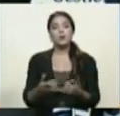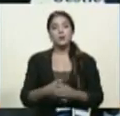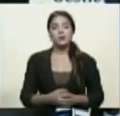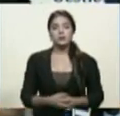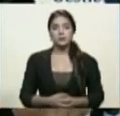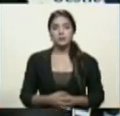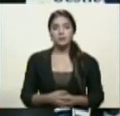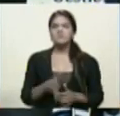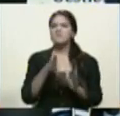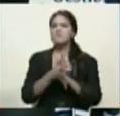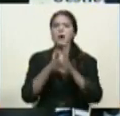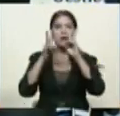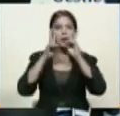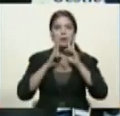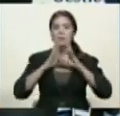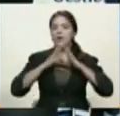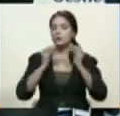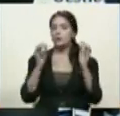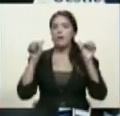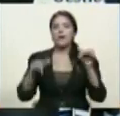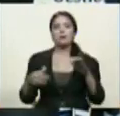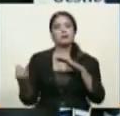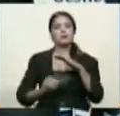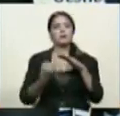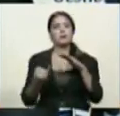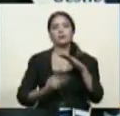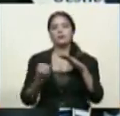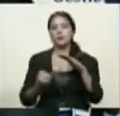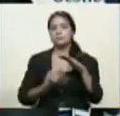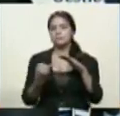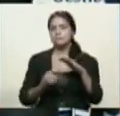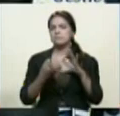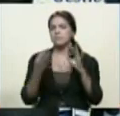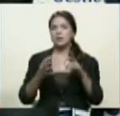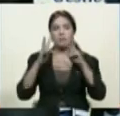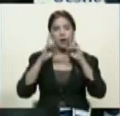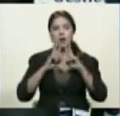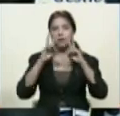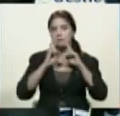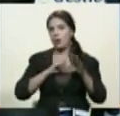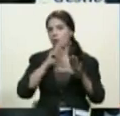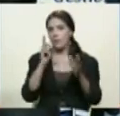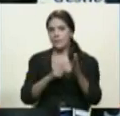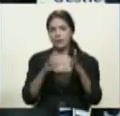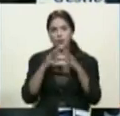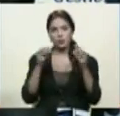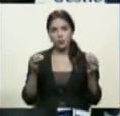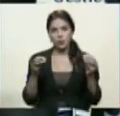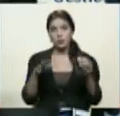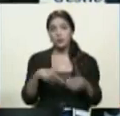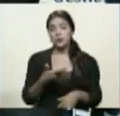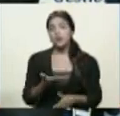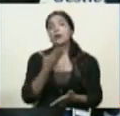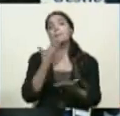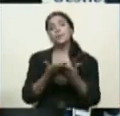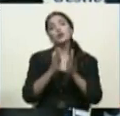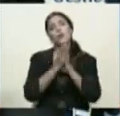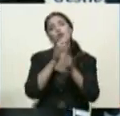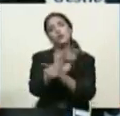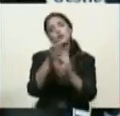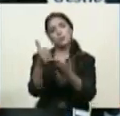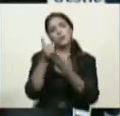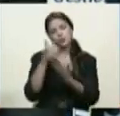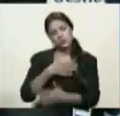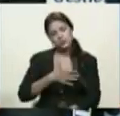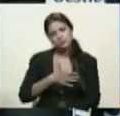para limpiar la imagen de esta institución para depurarla y pido la colaboración de todos